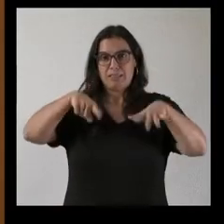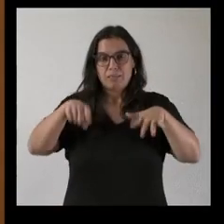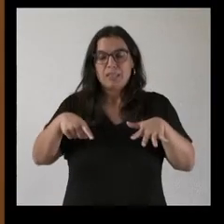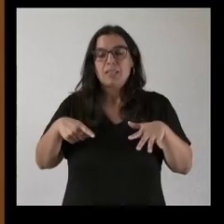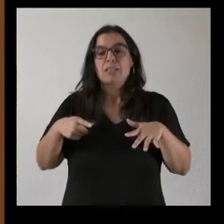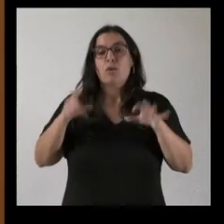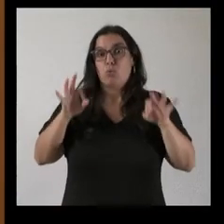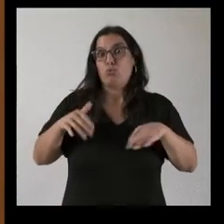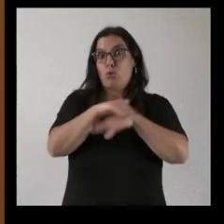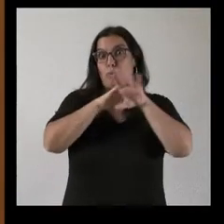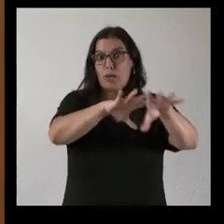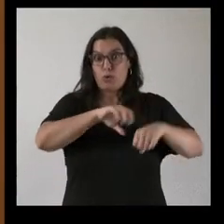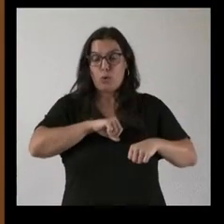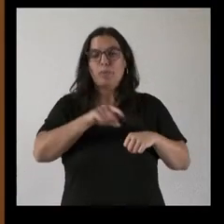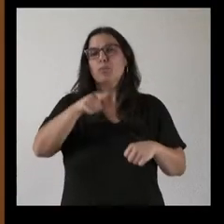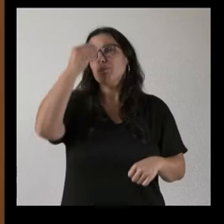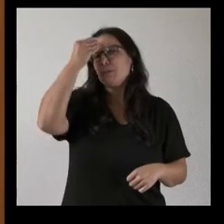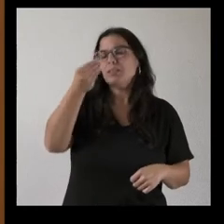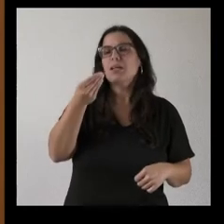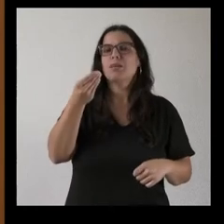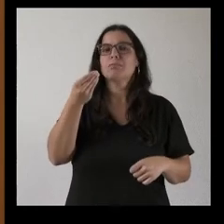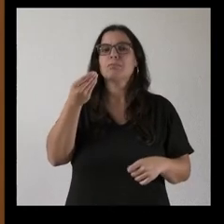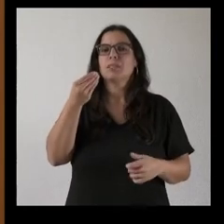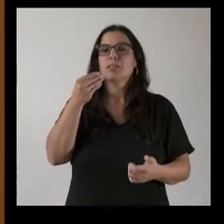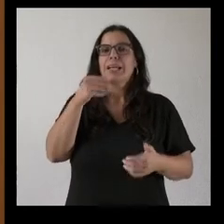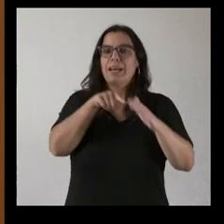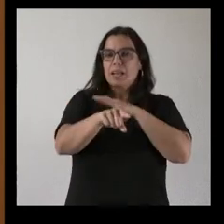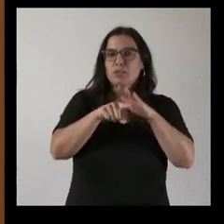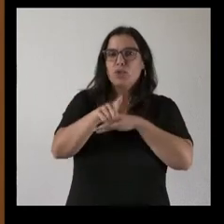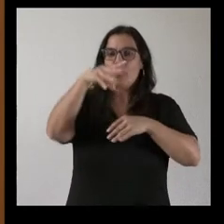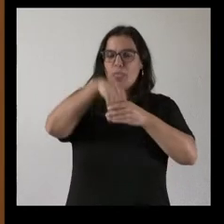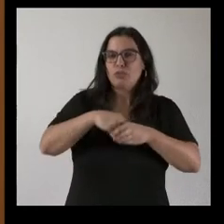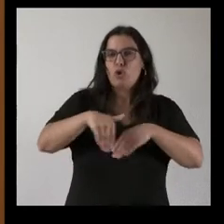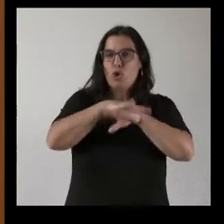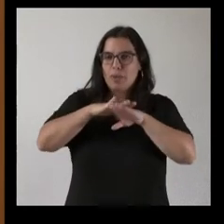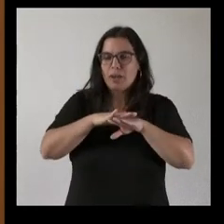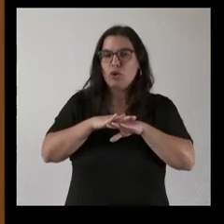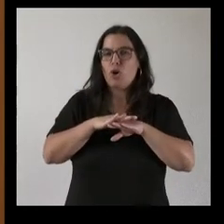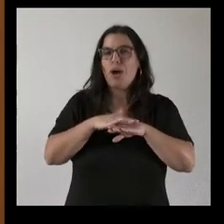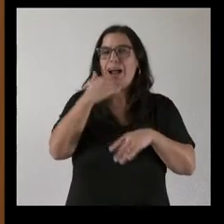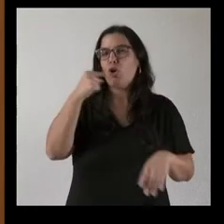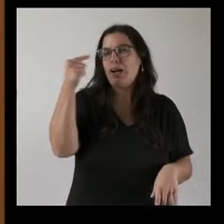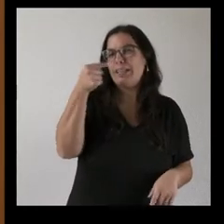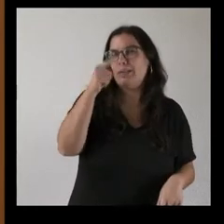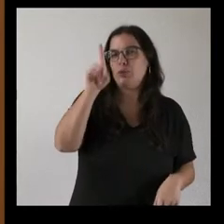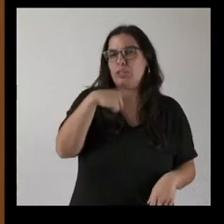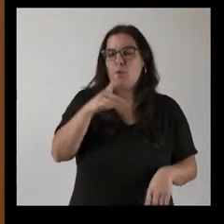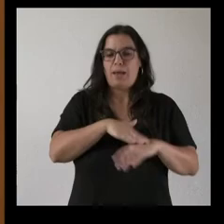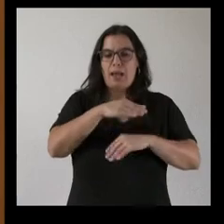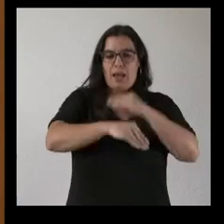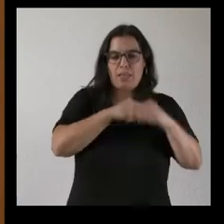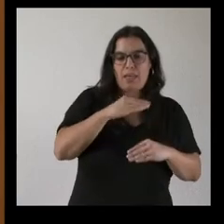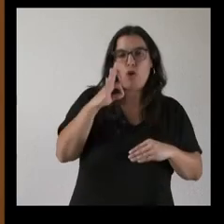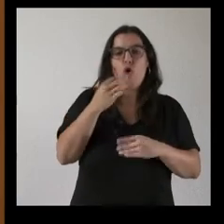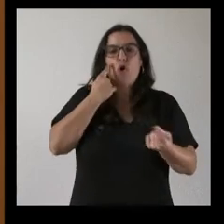gobierno Me gustaría saber si cree que ha habido sombras en lo que es la gestión del propio gobierno en su actuación y en la coordinación de los